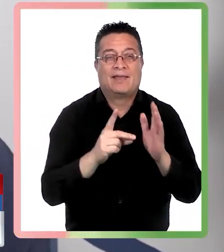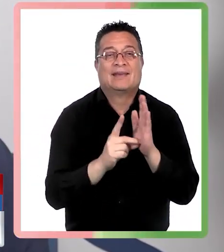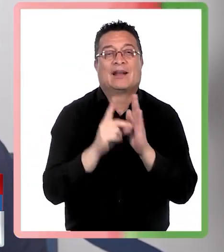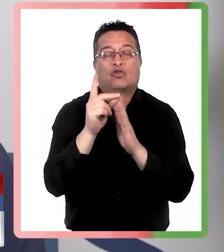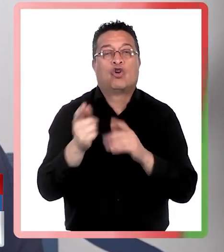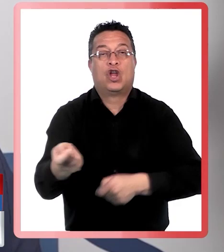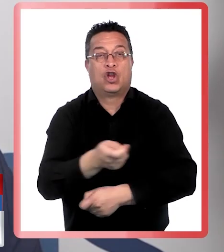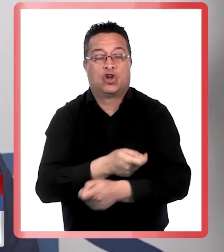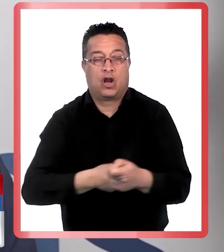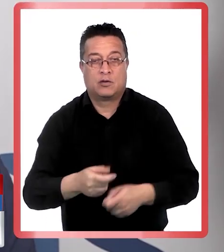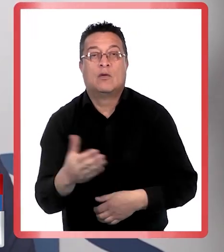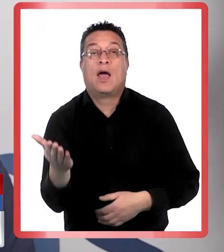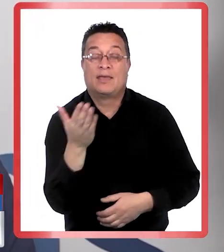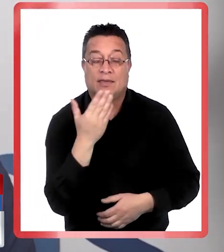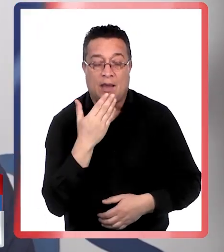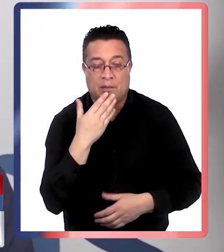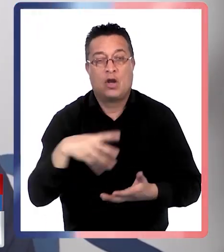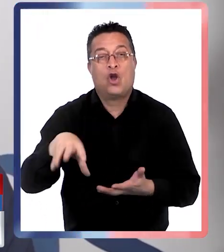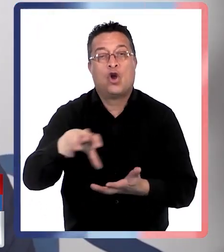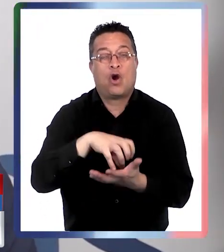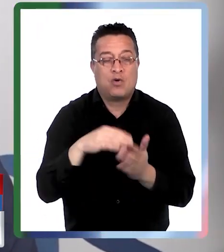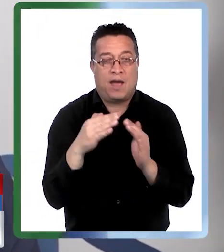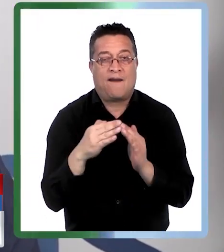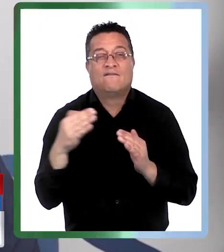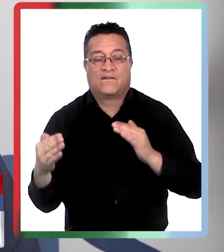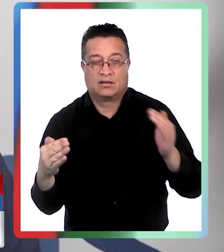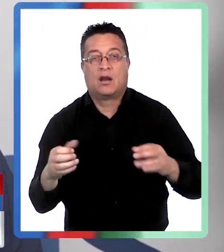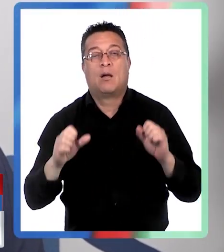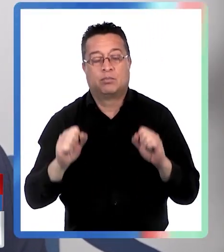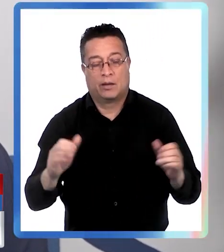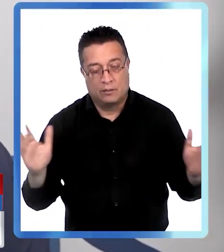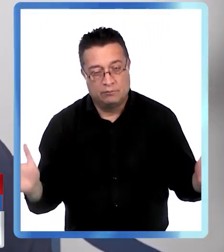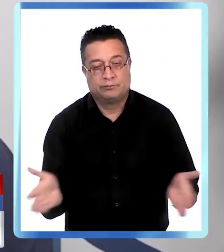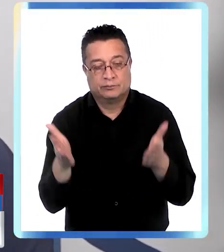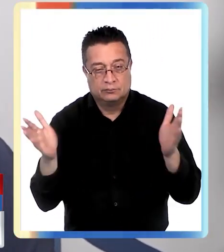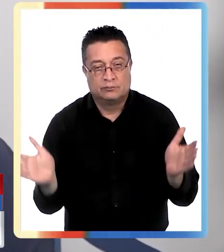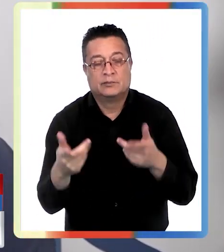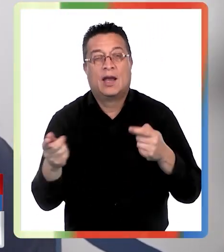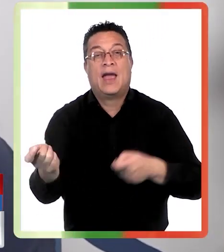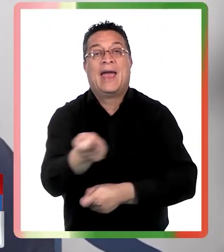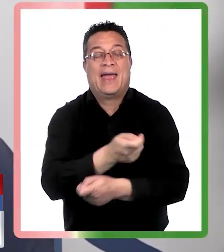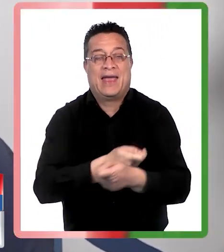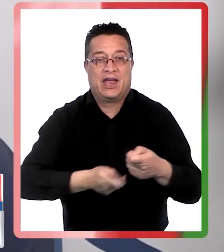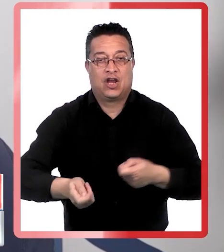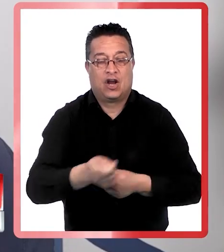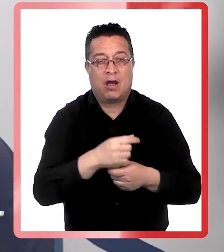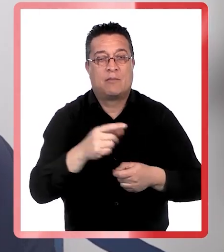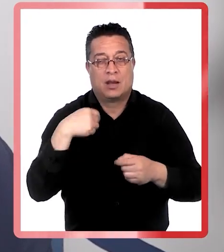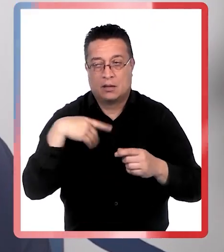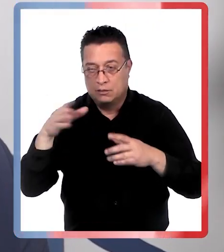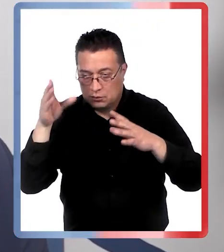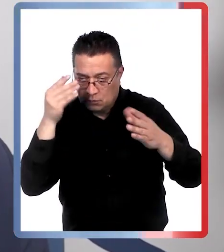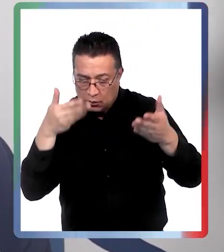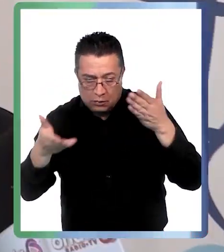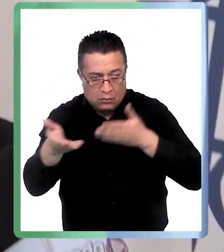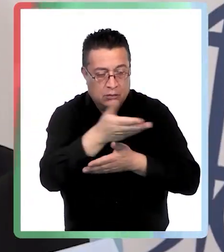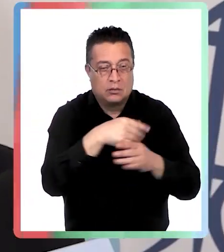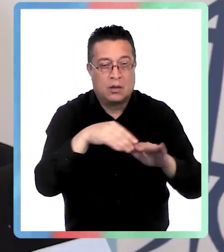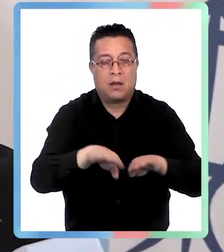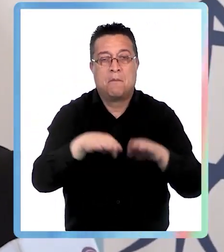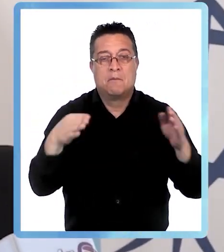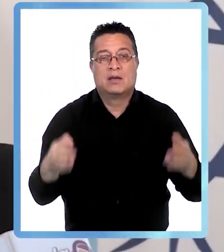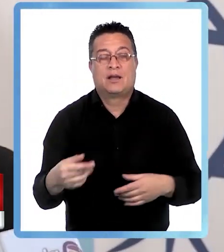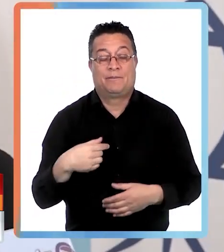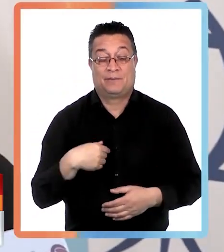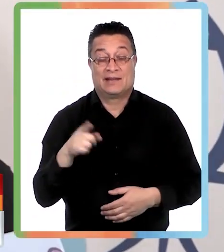económico sino que también eh las comunas vecinas pueden impulsar eh la economía los emprendimientos a través de esta mesa como